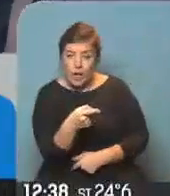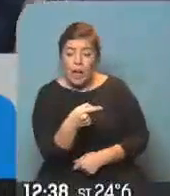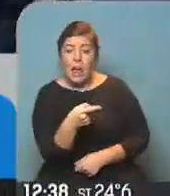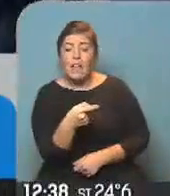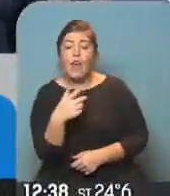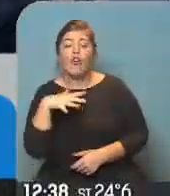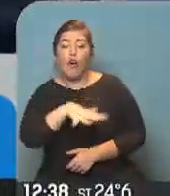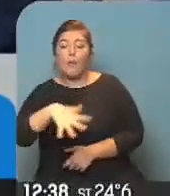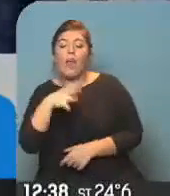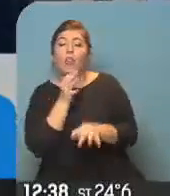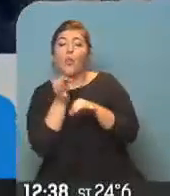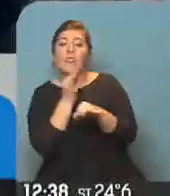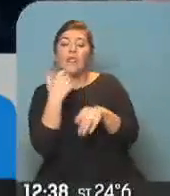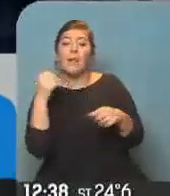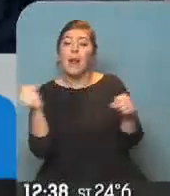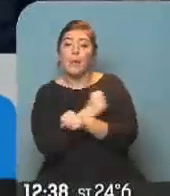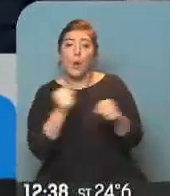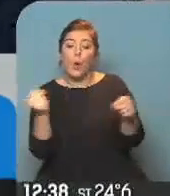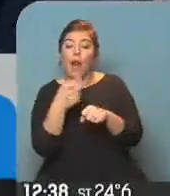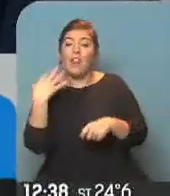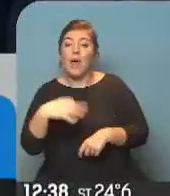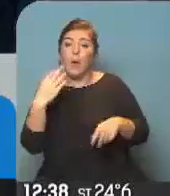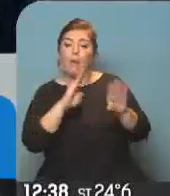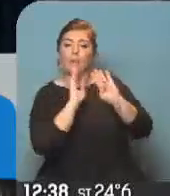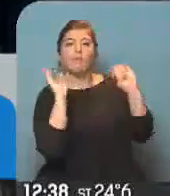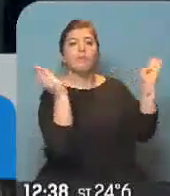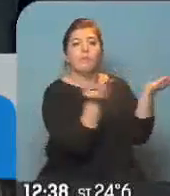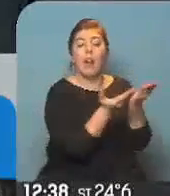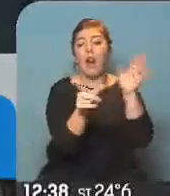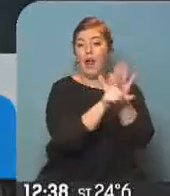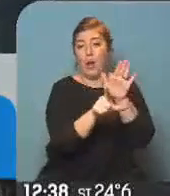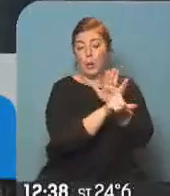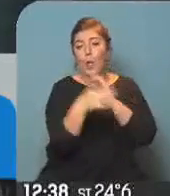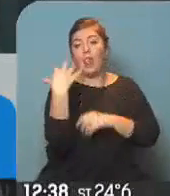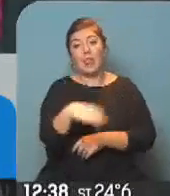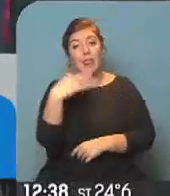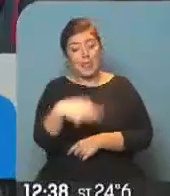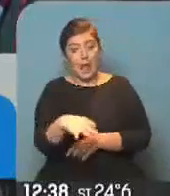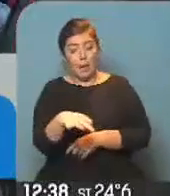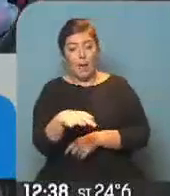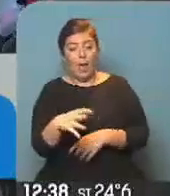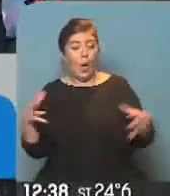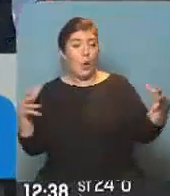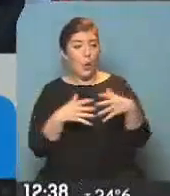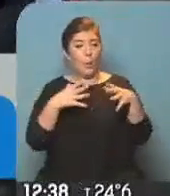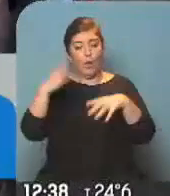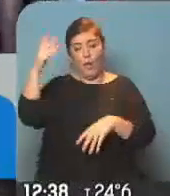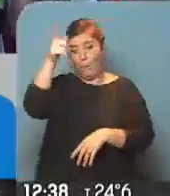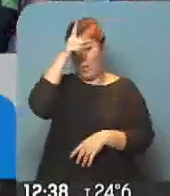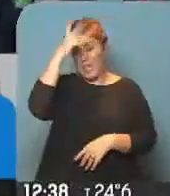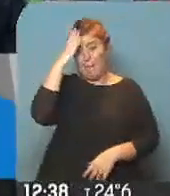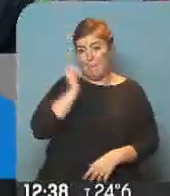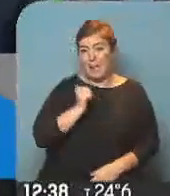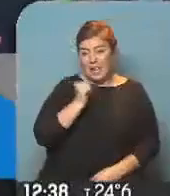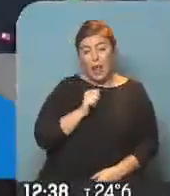educativa, es que para aprobar esta ley tienen que vallar toda la legislatura, tienen que plantear todo un grupo de policía militarizada y es el único modo en que